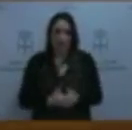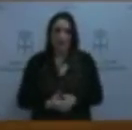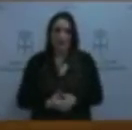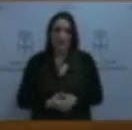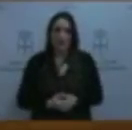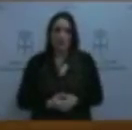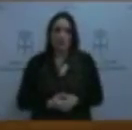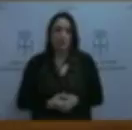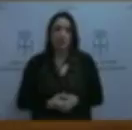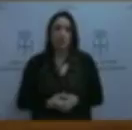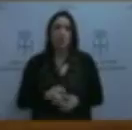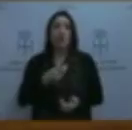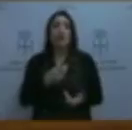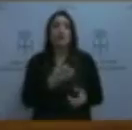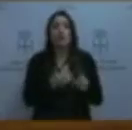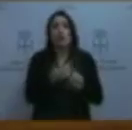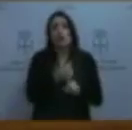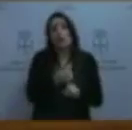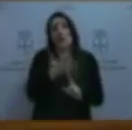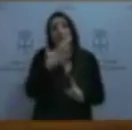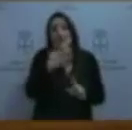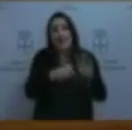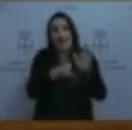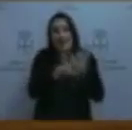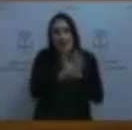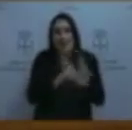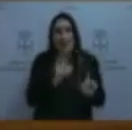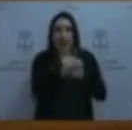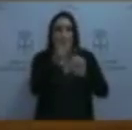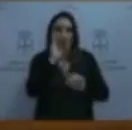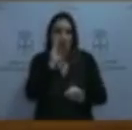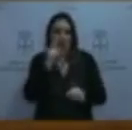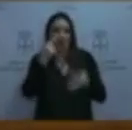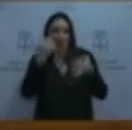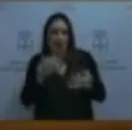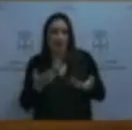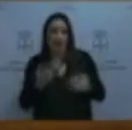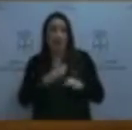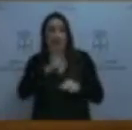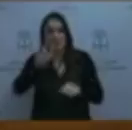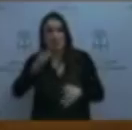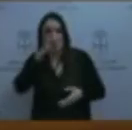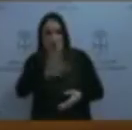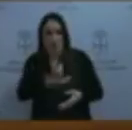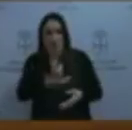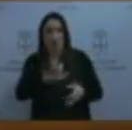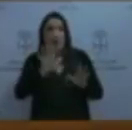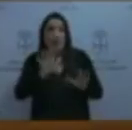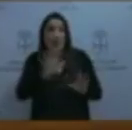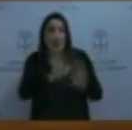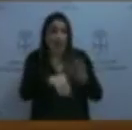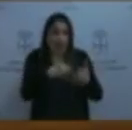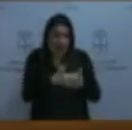Esto solamente se soluciona con una ley anticorrupción de garantías para el denunciante, Pero en el mientras tanto, y